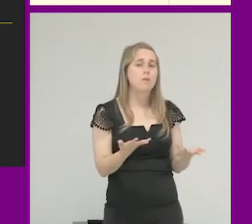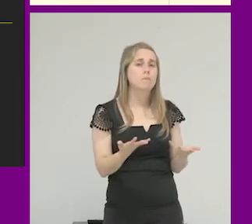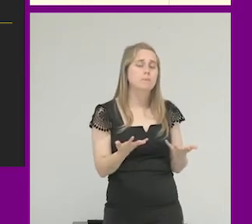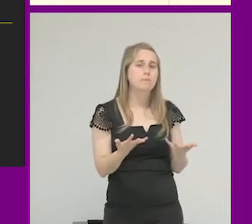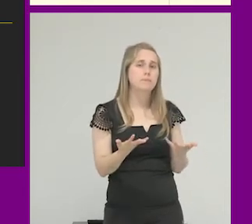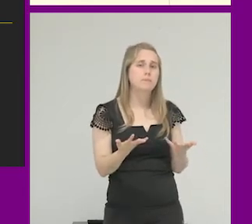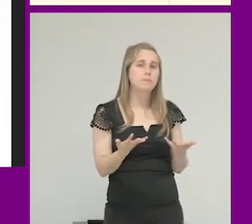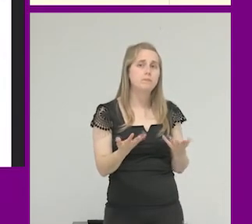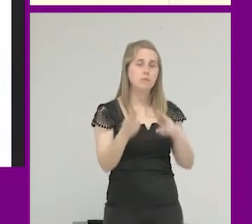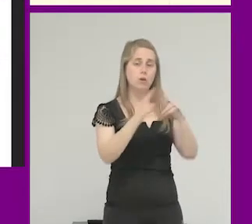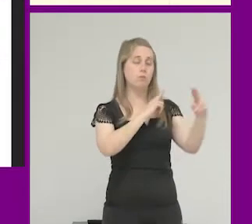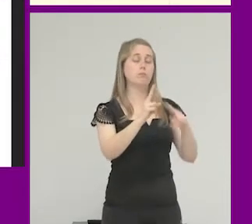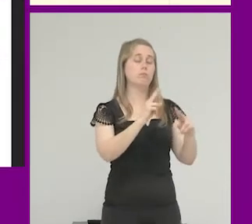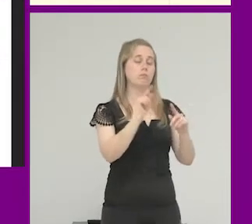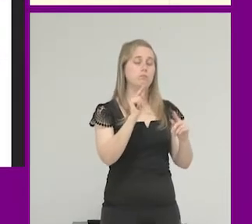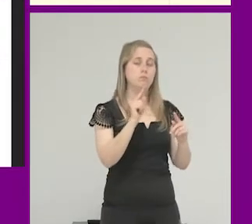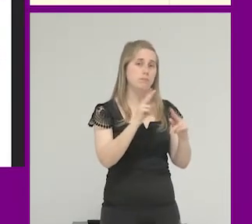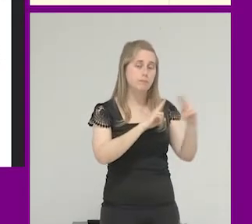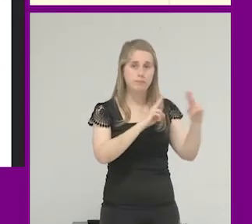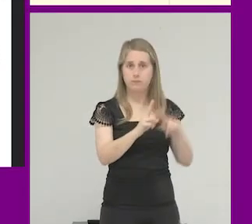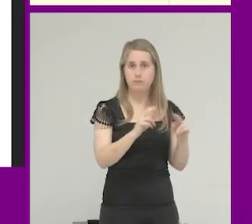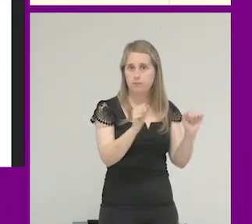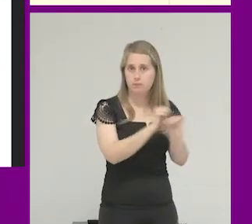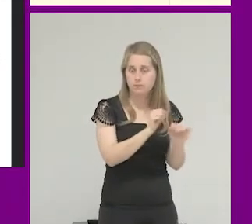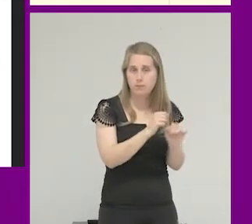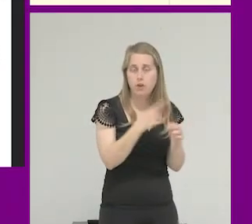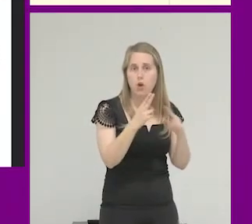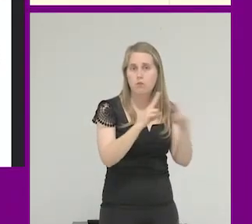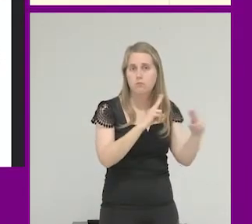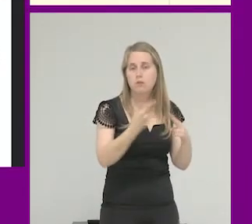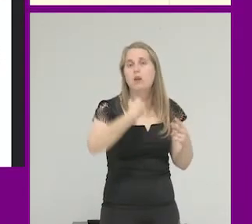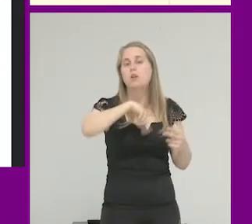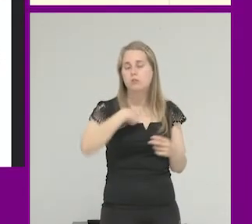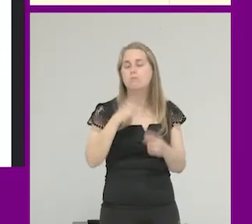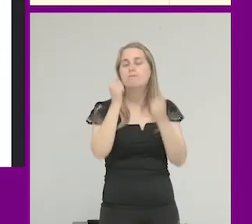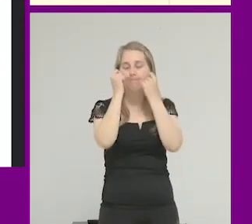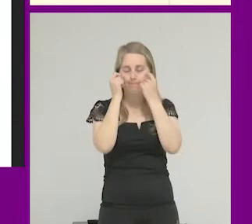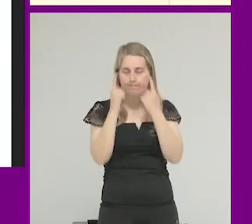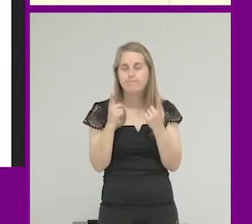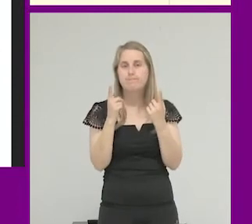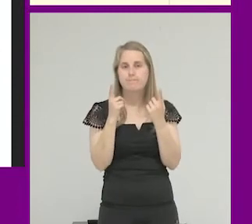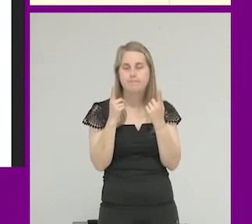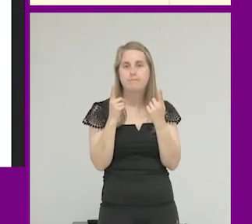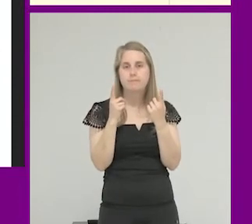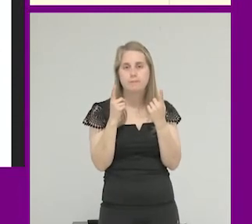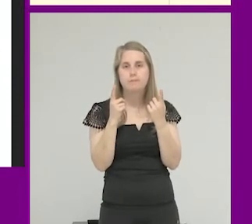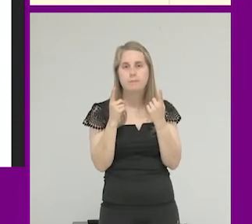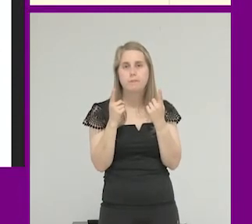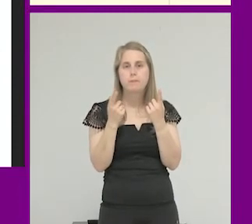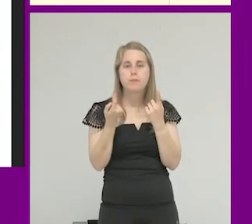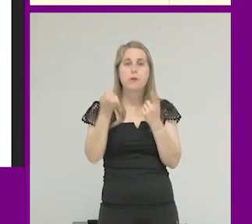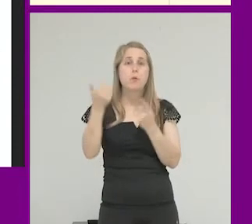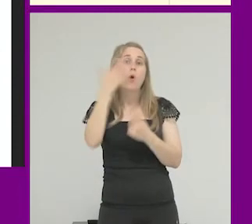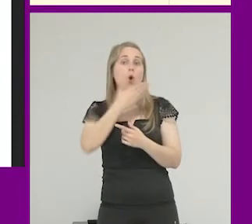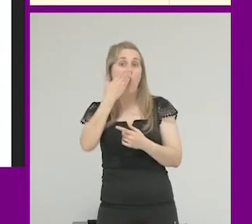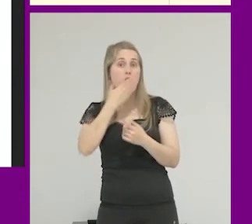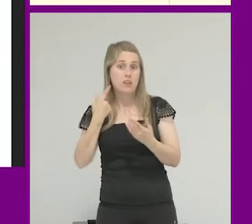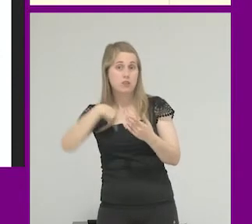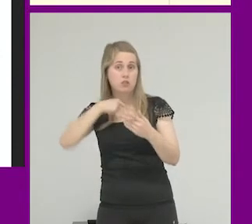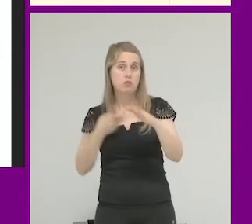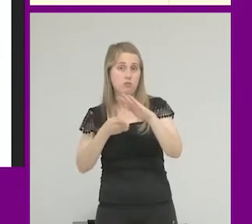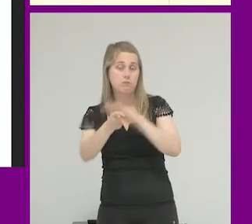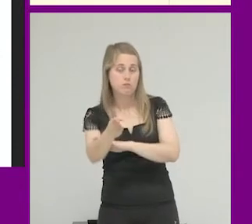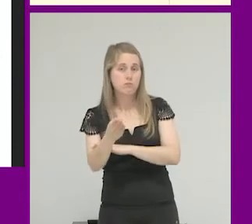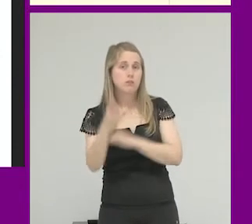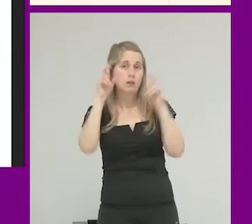ba, erreakzioa dagoela, eta hori da, gabiltzana ikusten, eta bintzat ikastetzetan sartzen garenok,